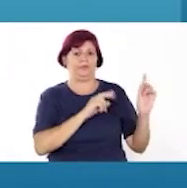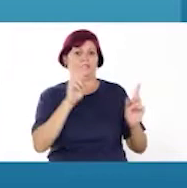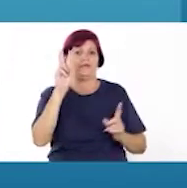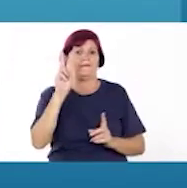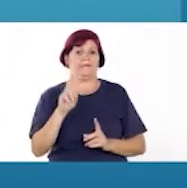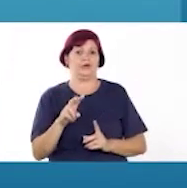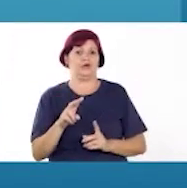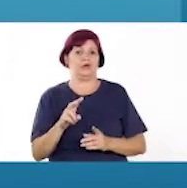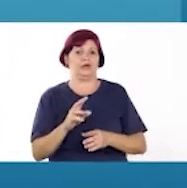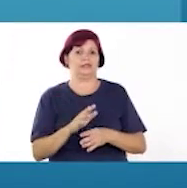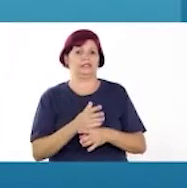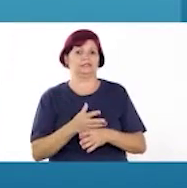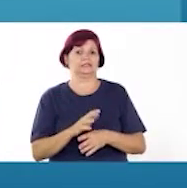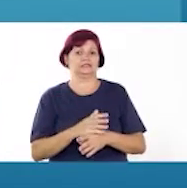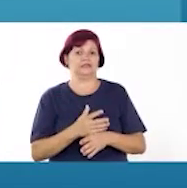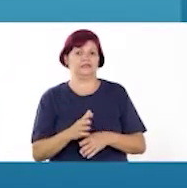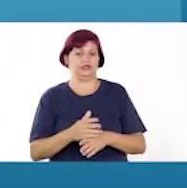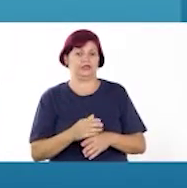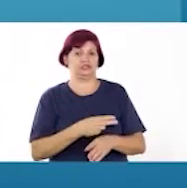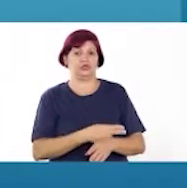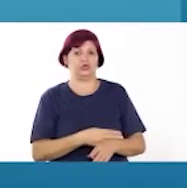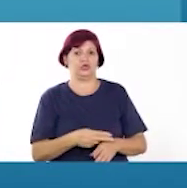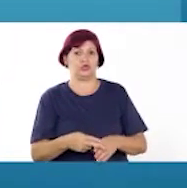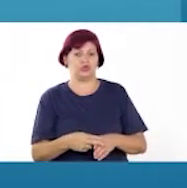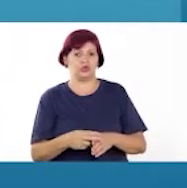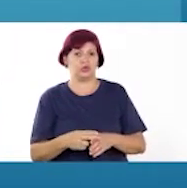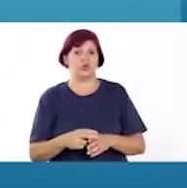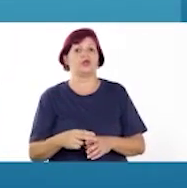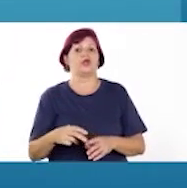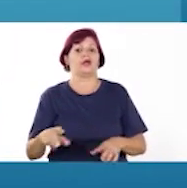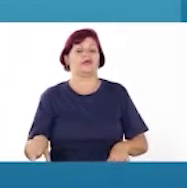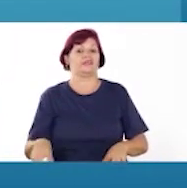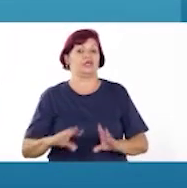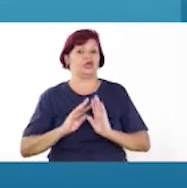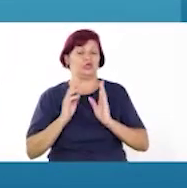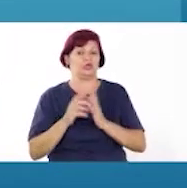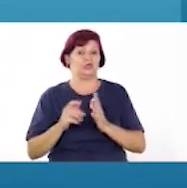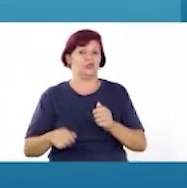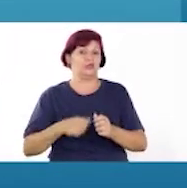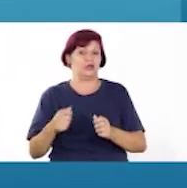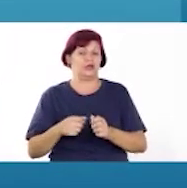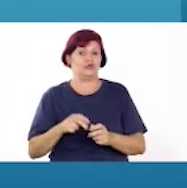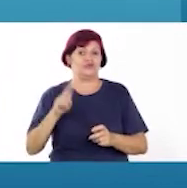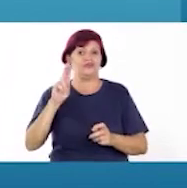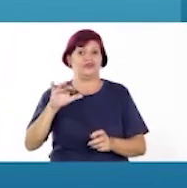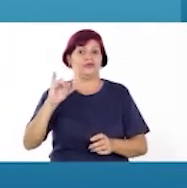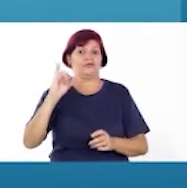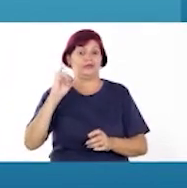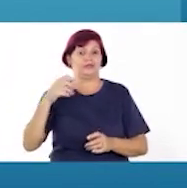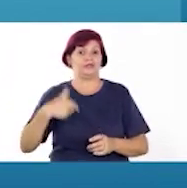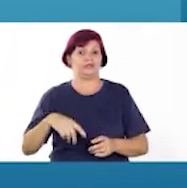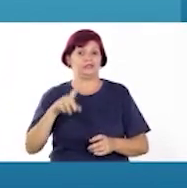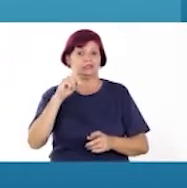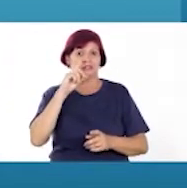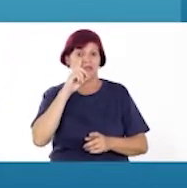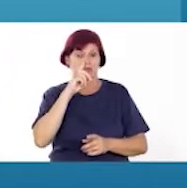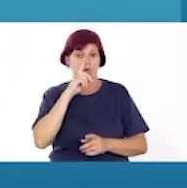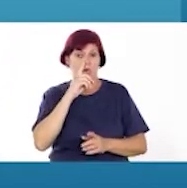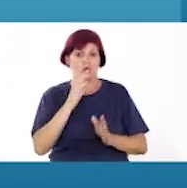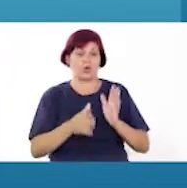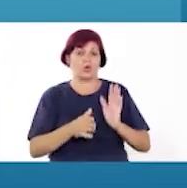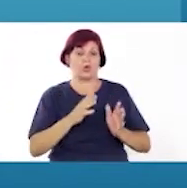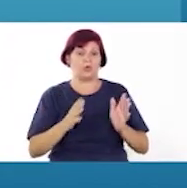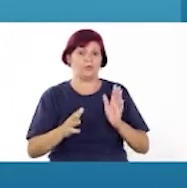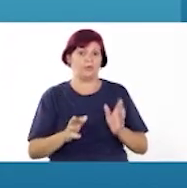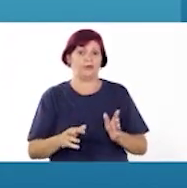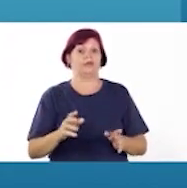Valorar la significación histórica de las acciones del 26 de julio de 1953 como parte de la estrategia revolucionaria